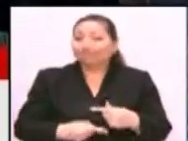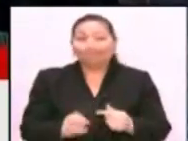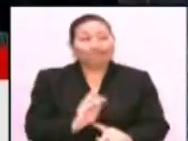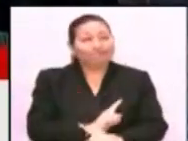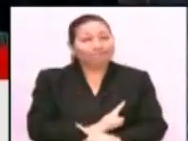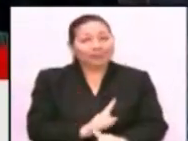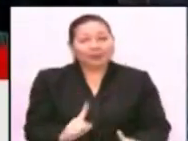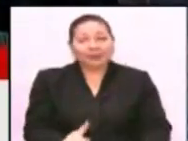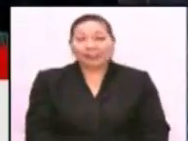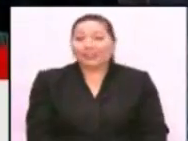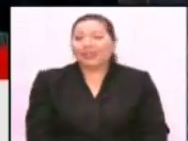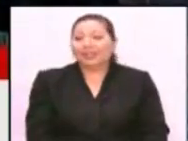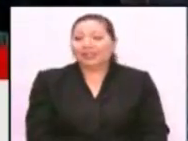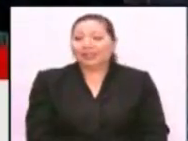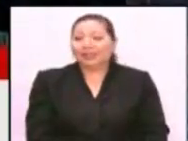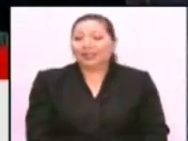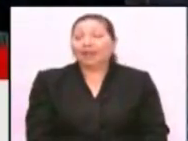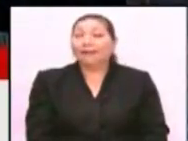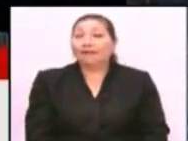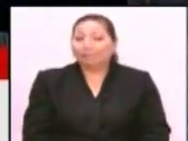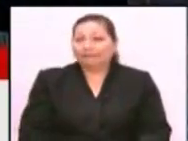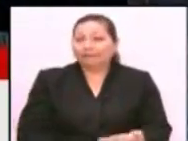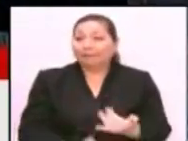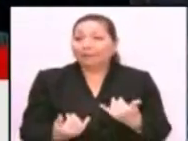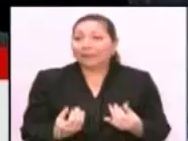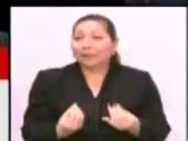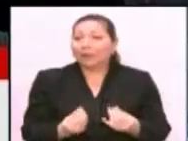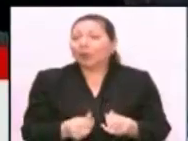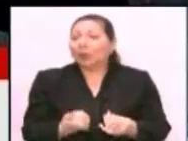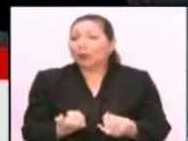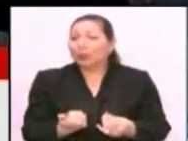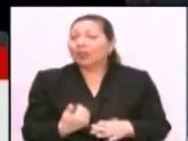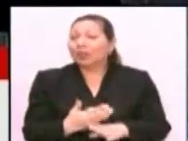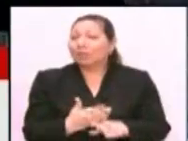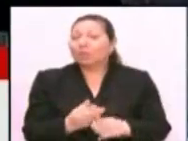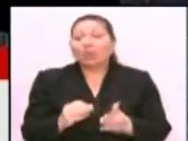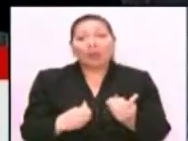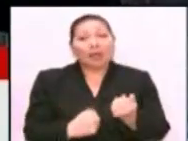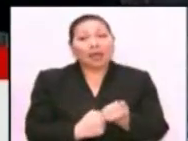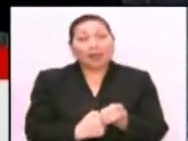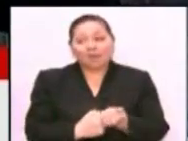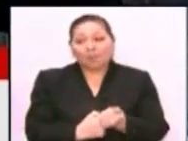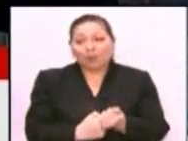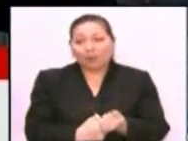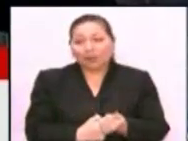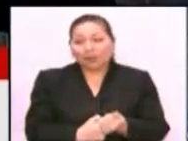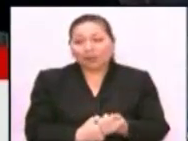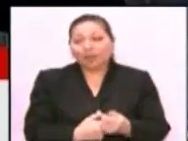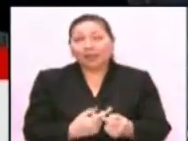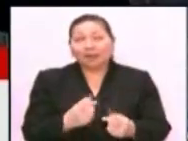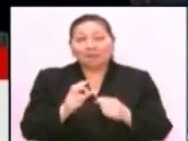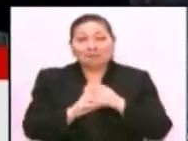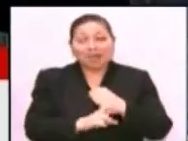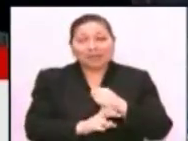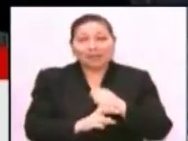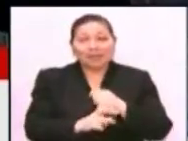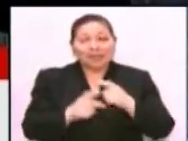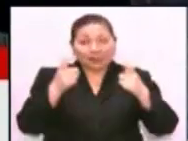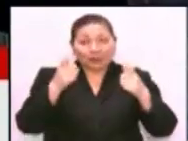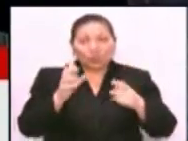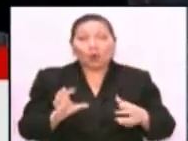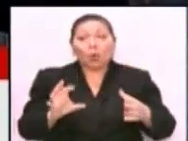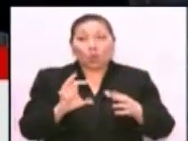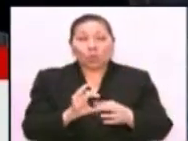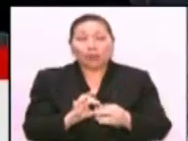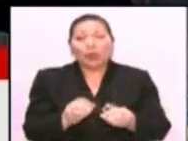reincidan, pero a lo mejor vale la pena reforzar esto con otro tipo de apoyo, como les comentaba en el caso del Reino Unido, identificar qué